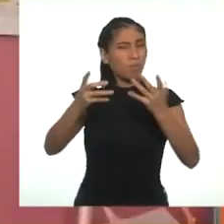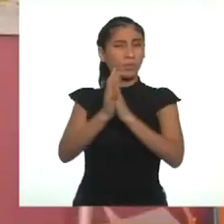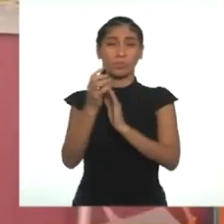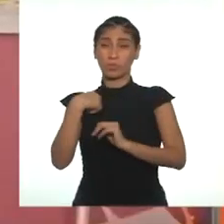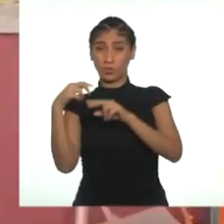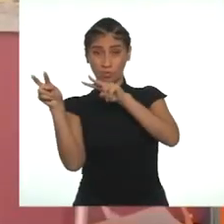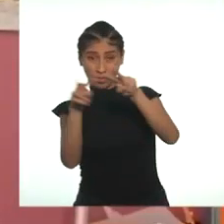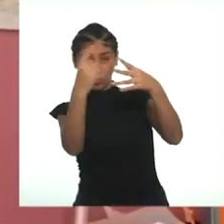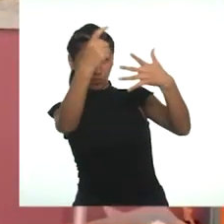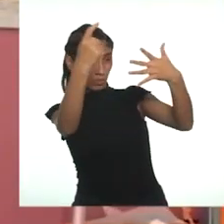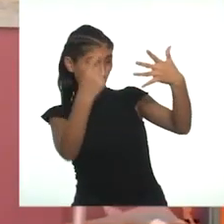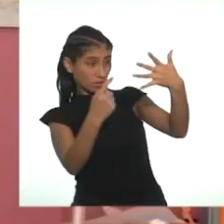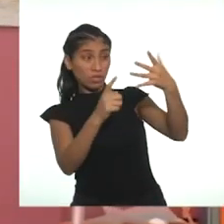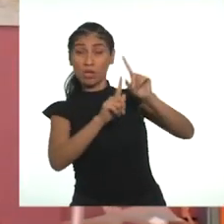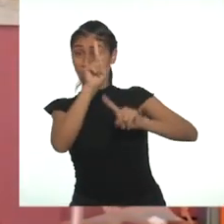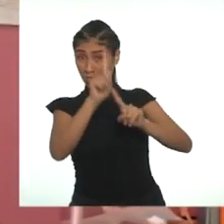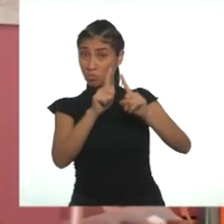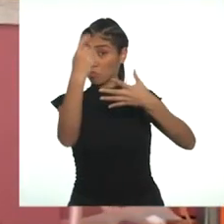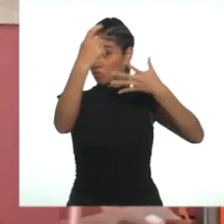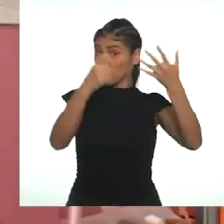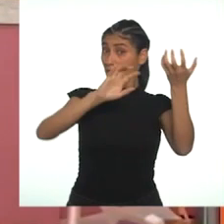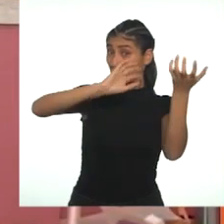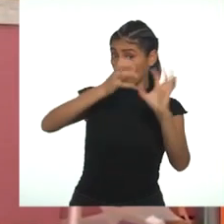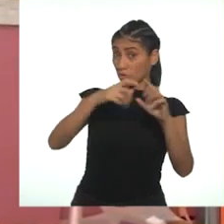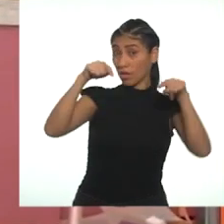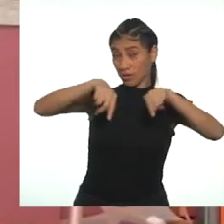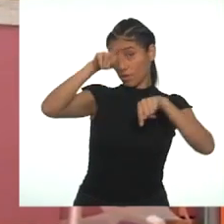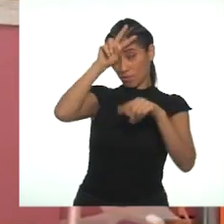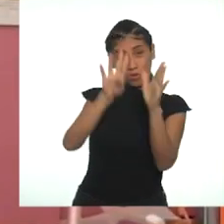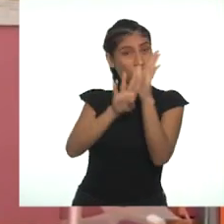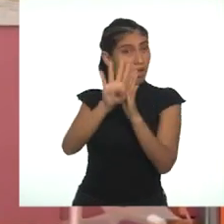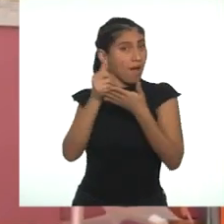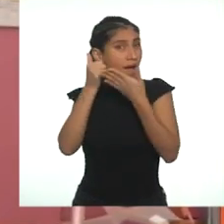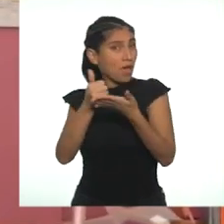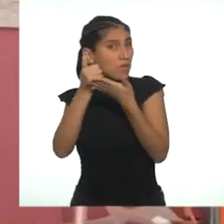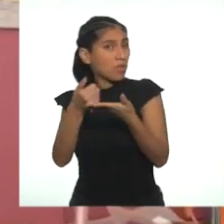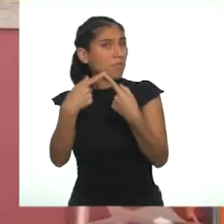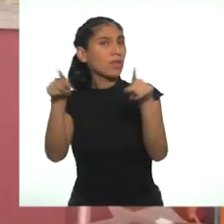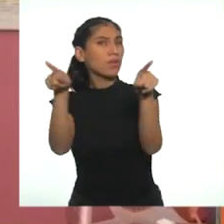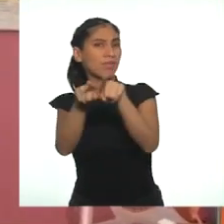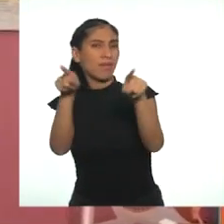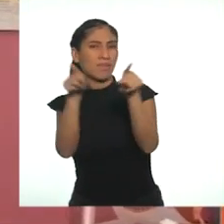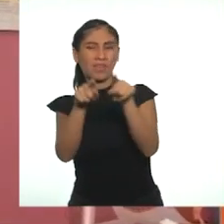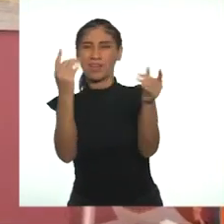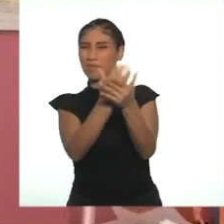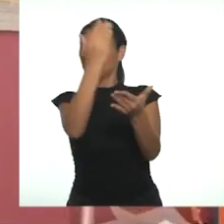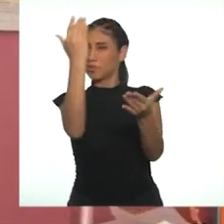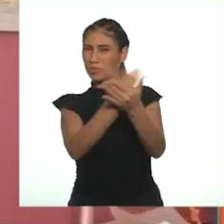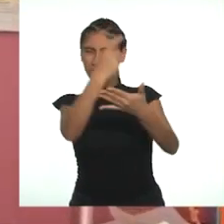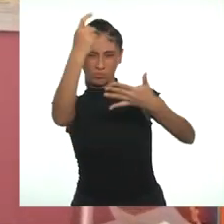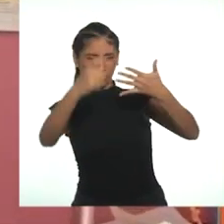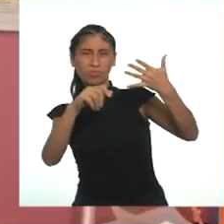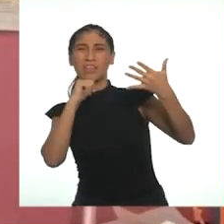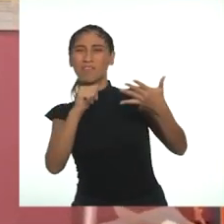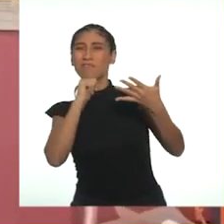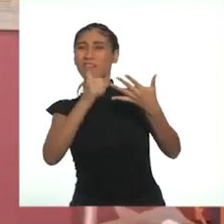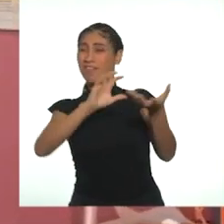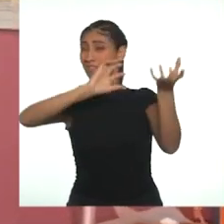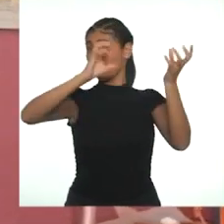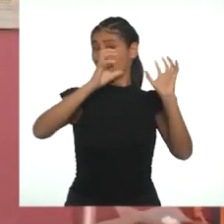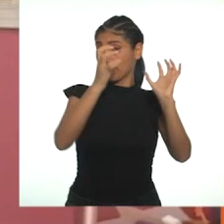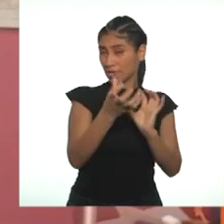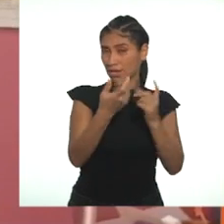abordarlos. Yo veo muchas cosas que han mejorado en el Perú, pero también existen varios problemas que faltan resolver. Creo